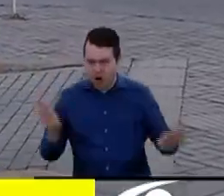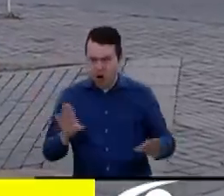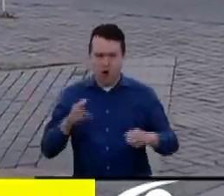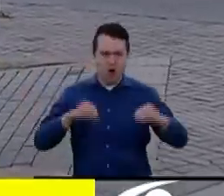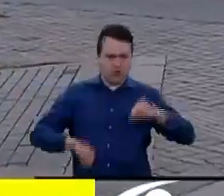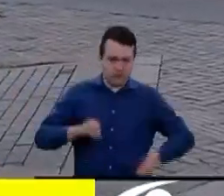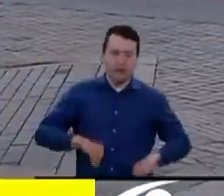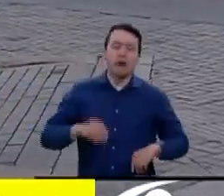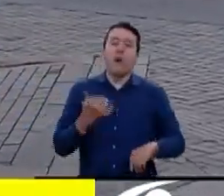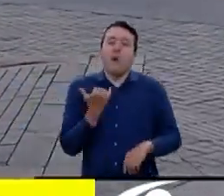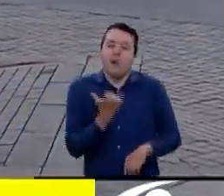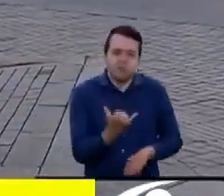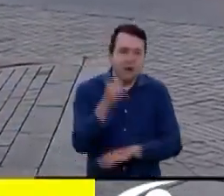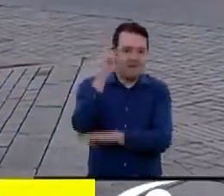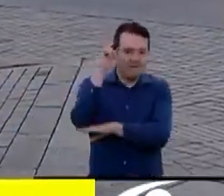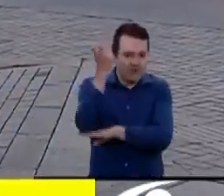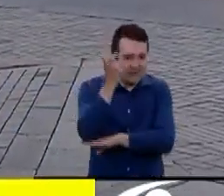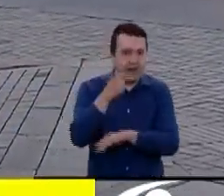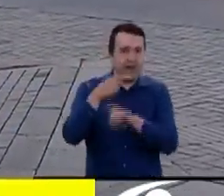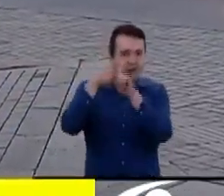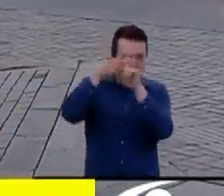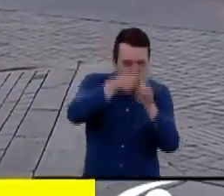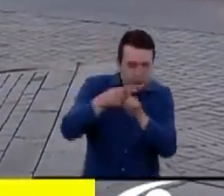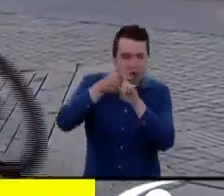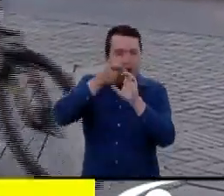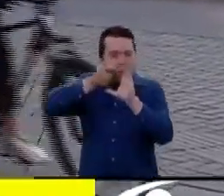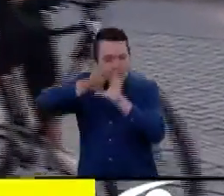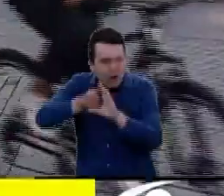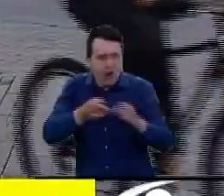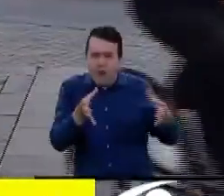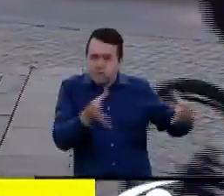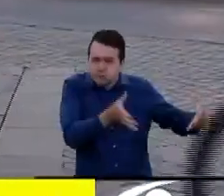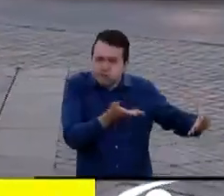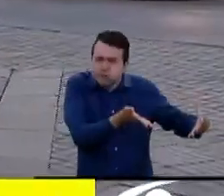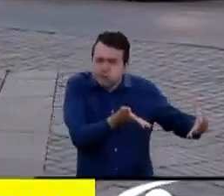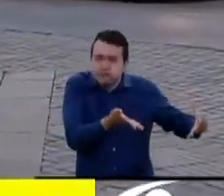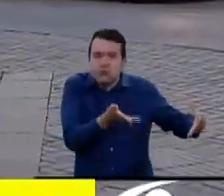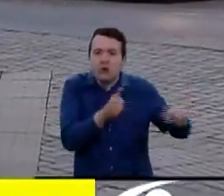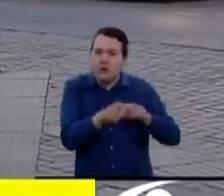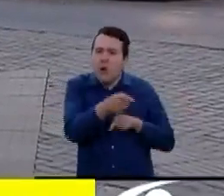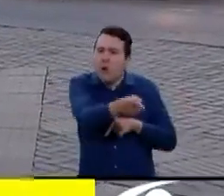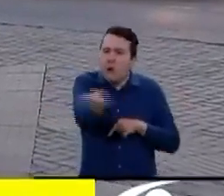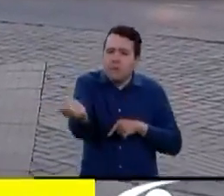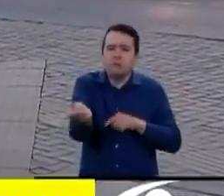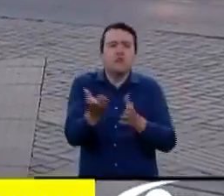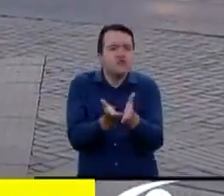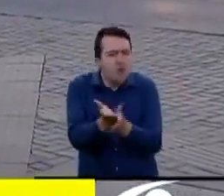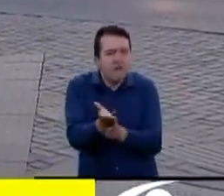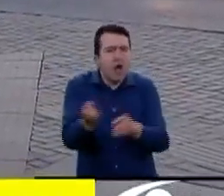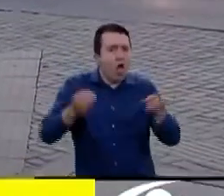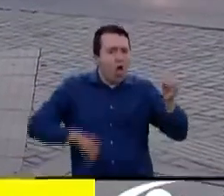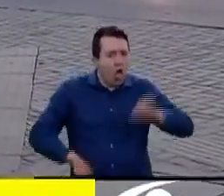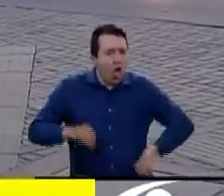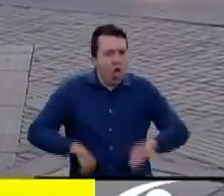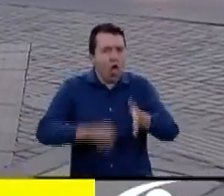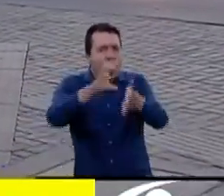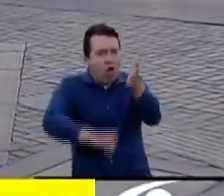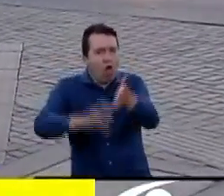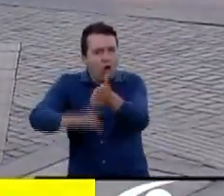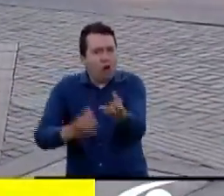Fiscalía, Procuraduría, Contraloría, aún así seguimos perdiendo la guerra contra los corruptos. ¿Por